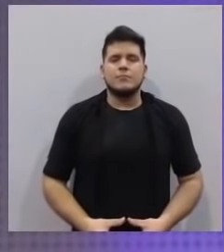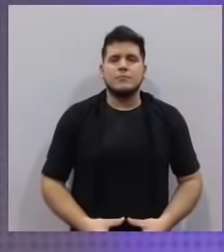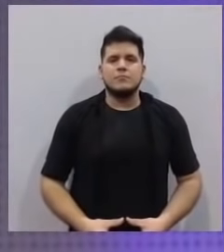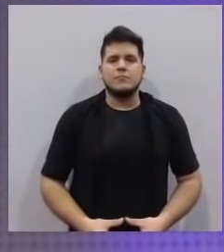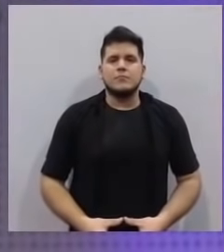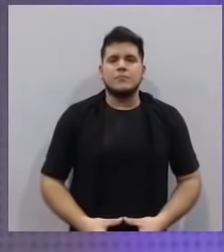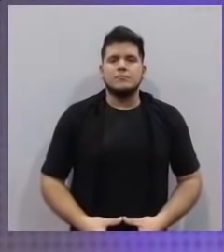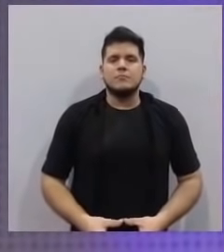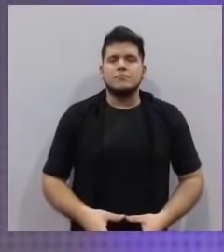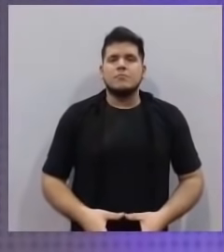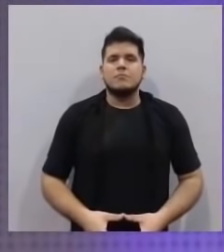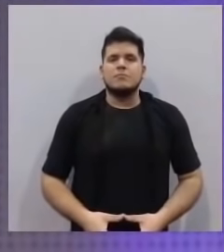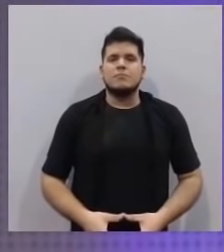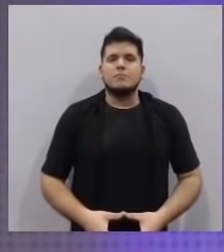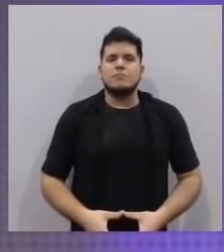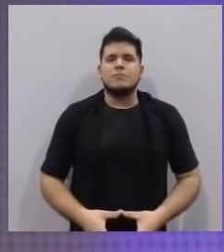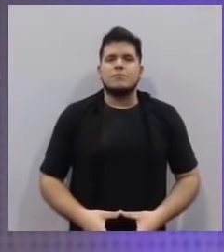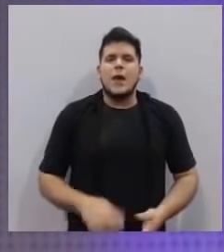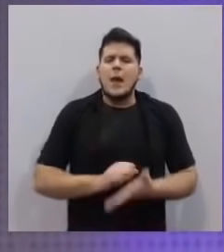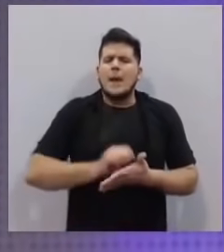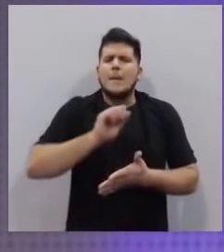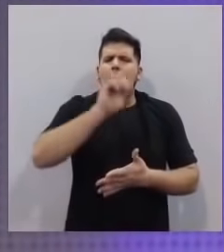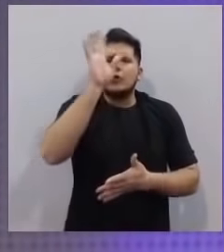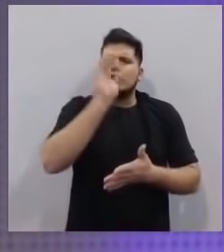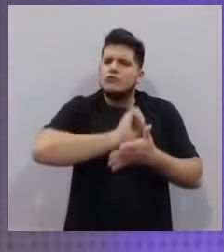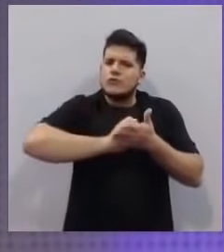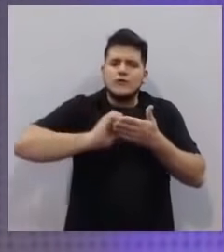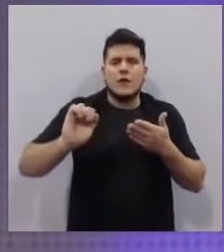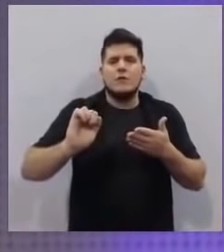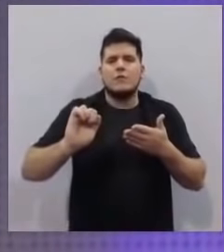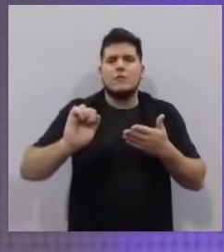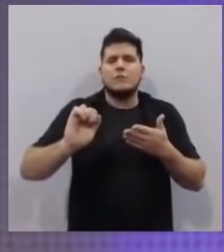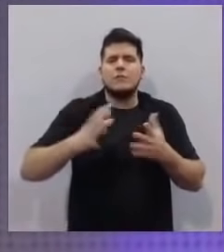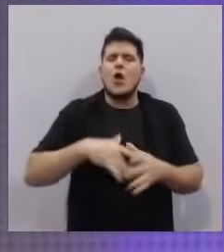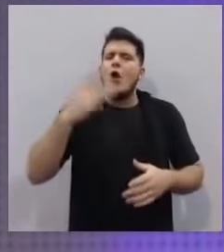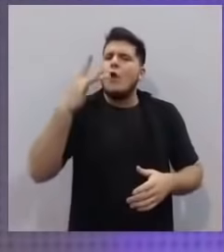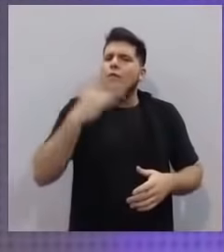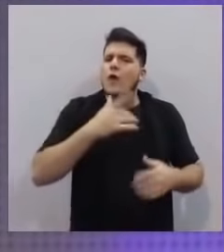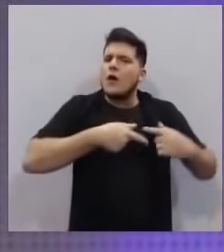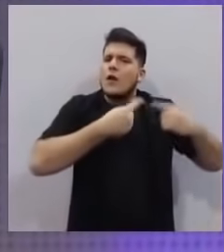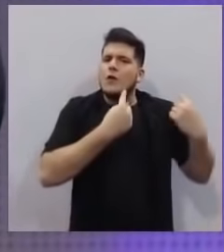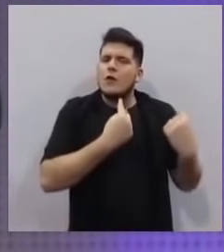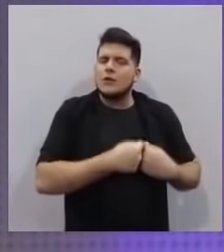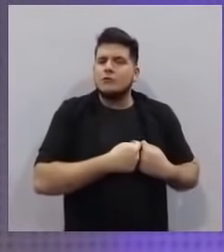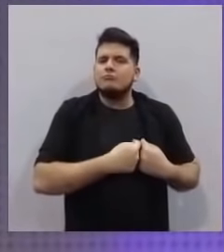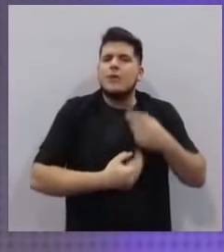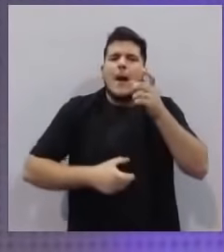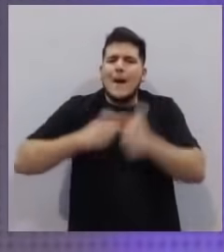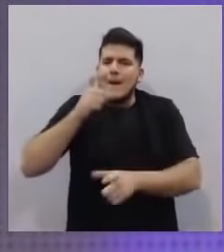que el espíritu santo les hable pueden ser hijos de algunos de ustedes puede ser familiares